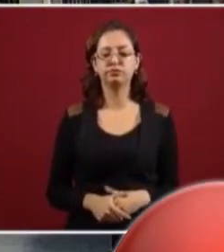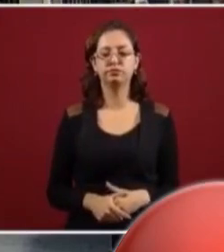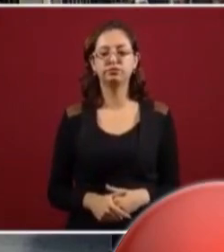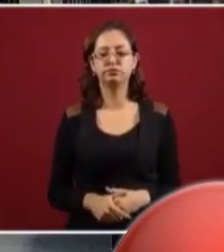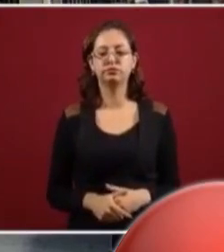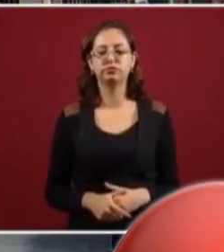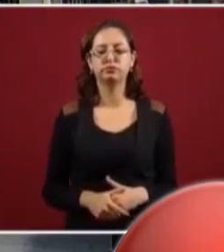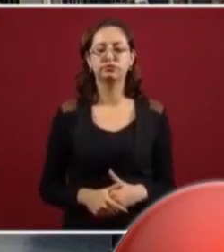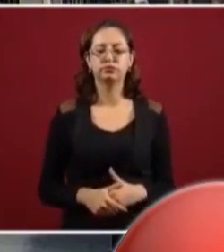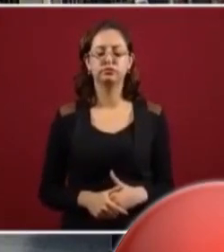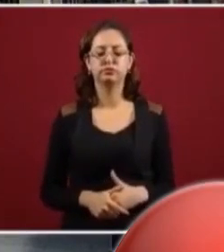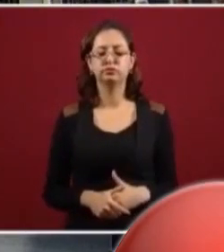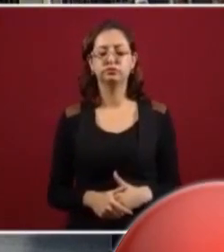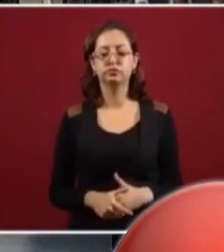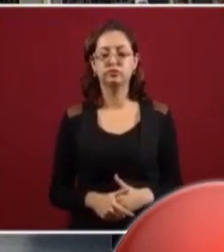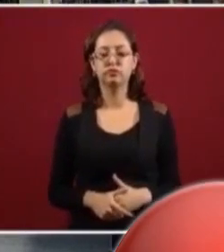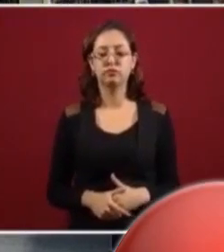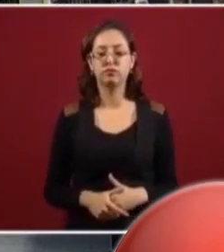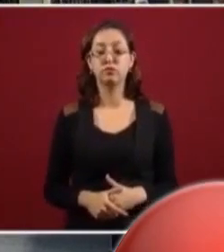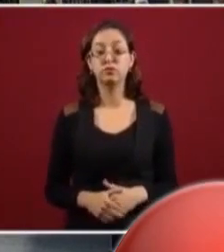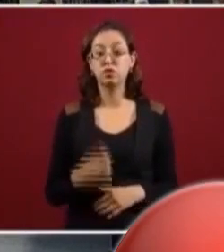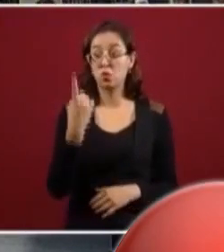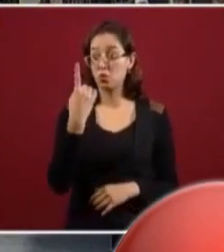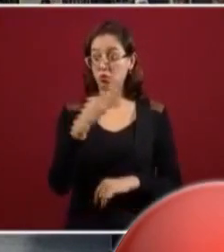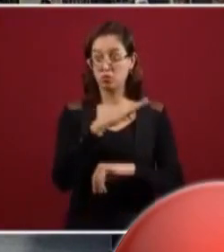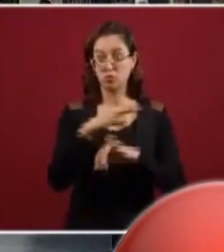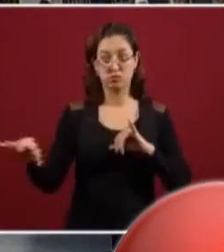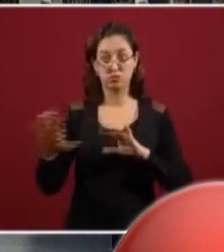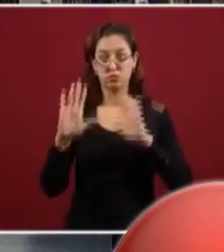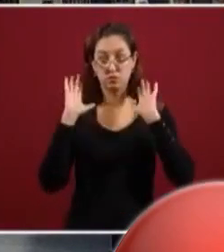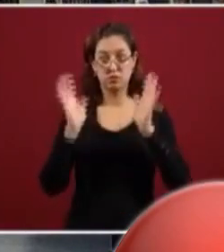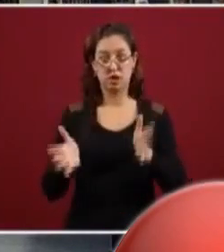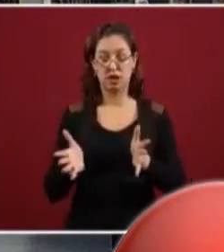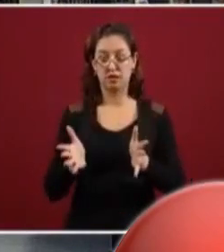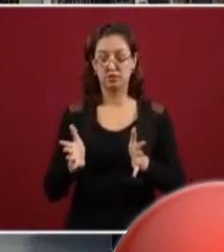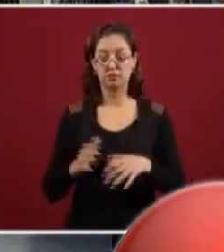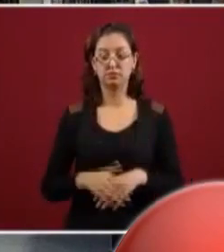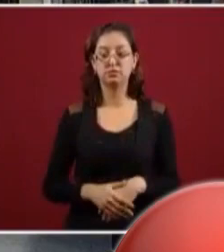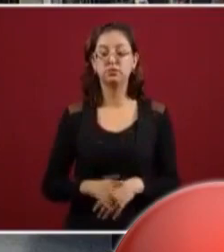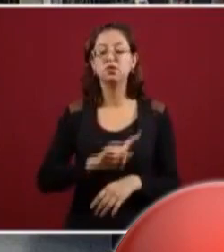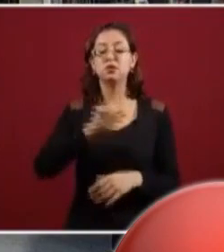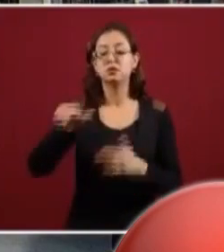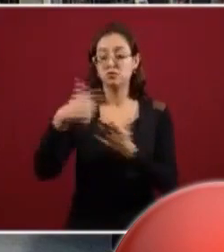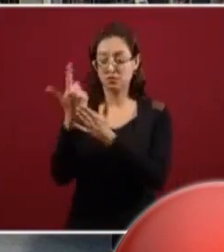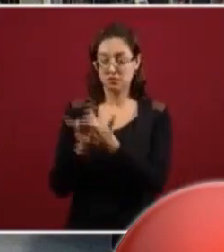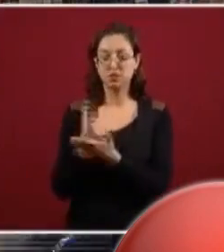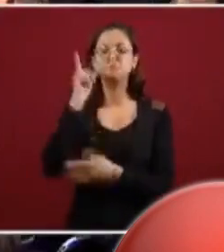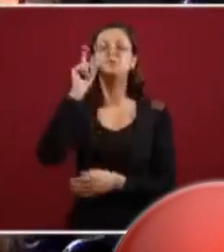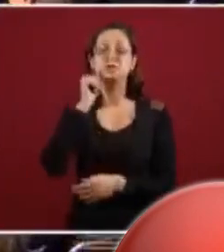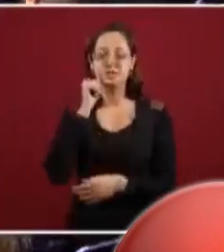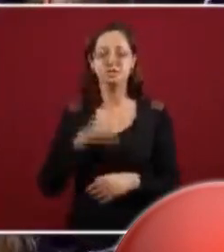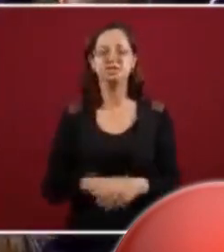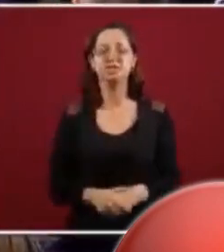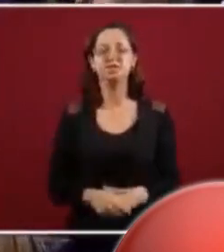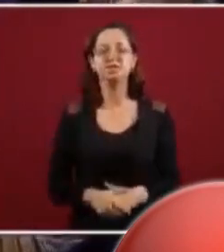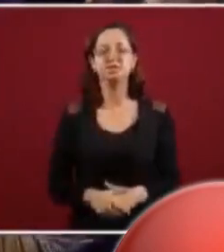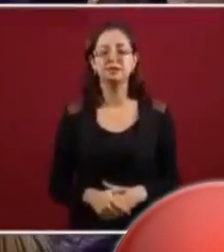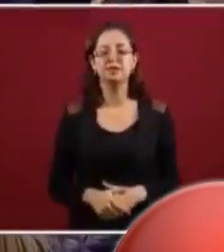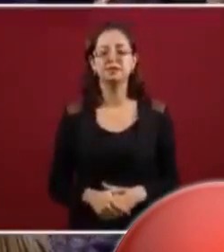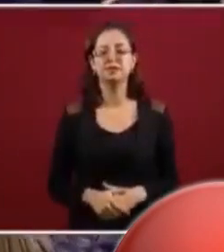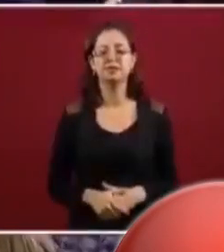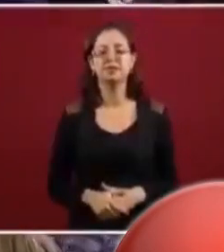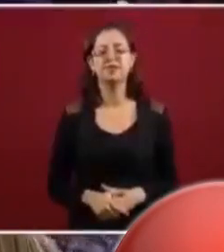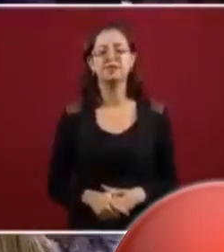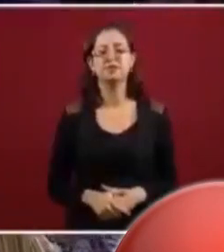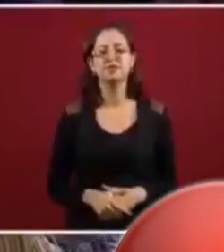Buen día, presidente. Terminamos con una más, ¿eh? Ya. Y se apuntan para mañana. Hans